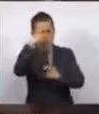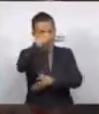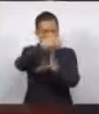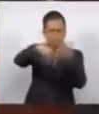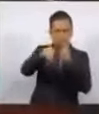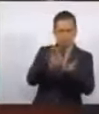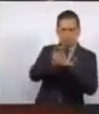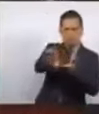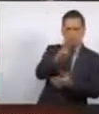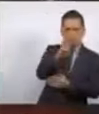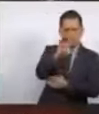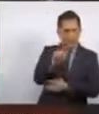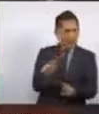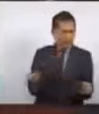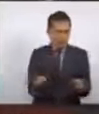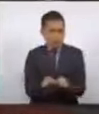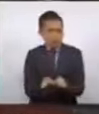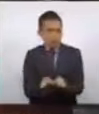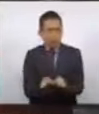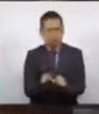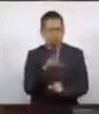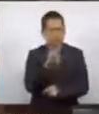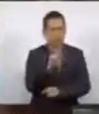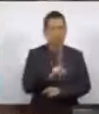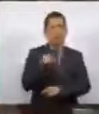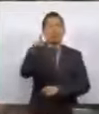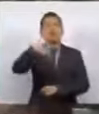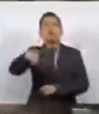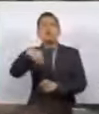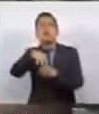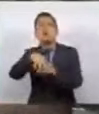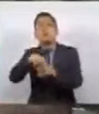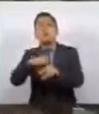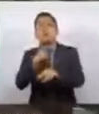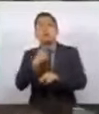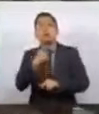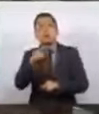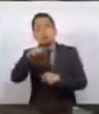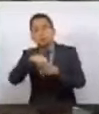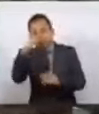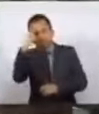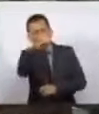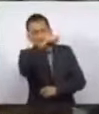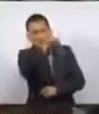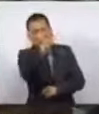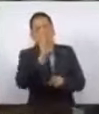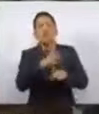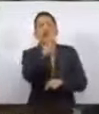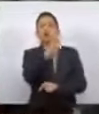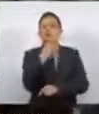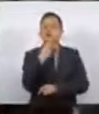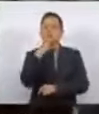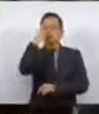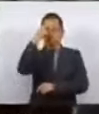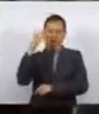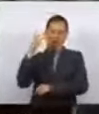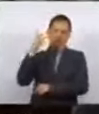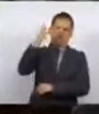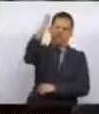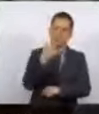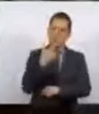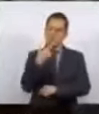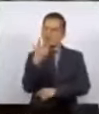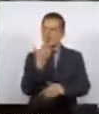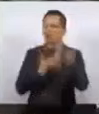por usted porque creyeron que Andrés Manuel era su pasaporte al futuro. Todavía estamos